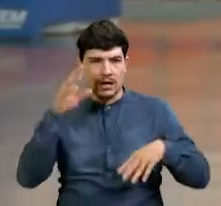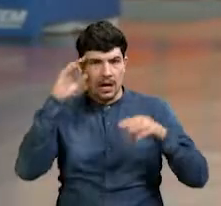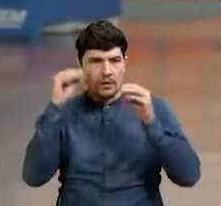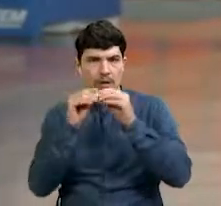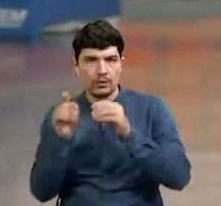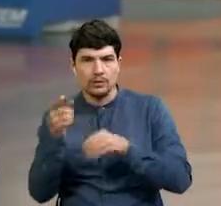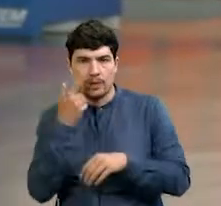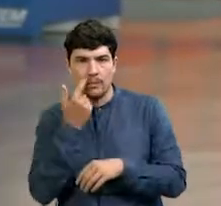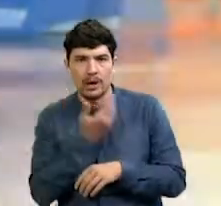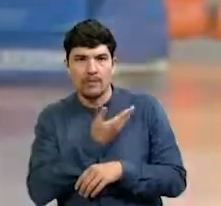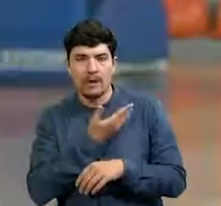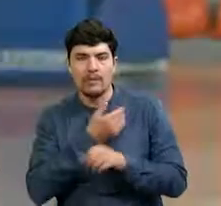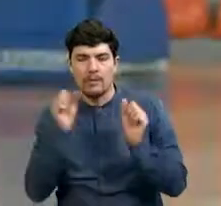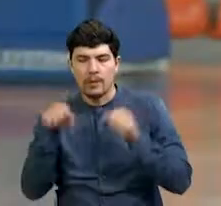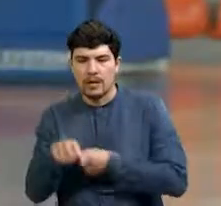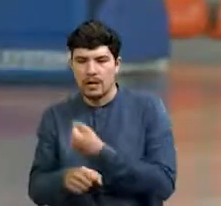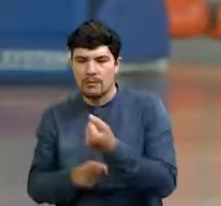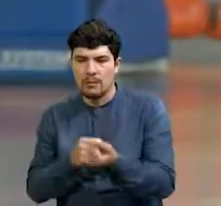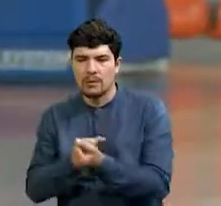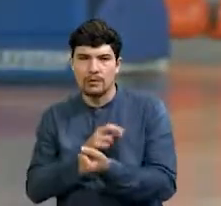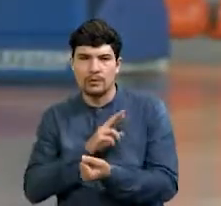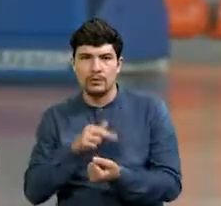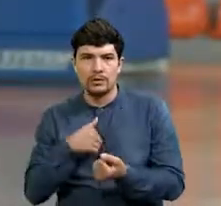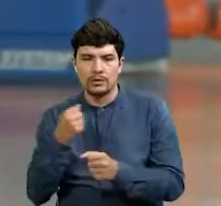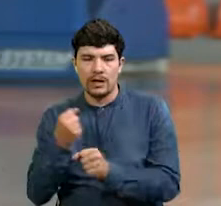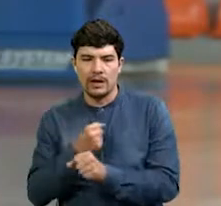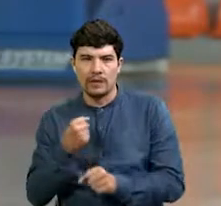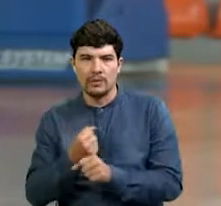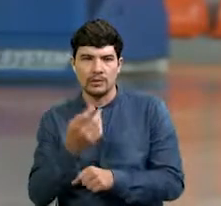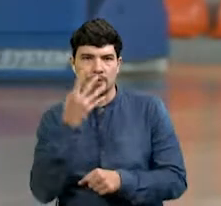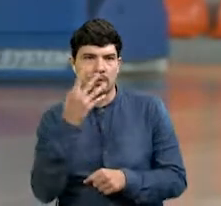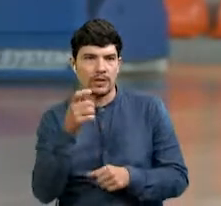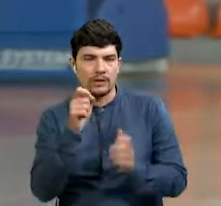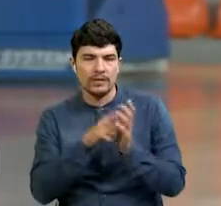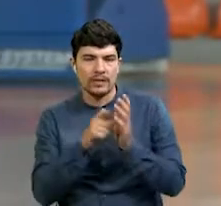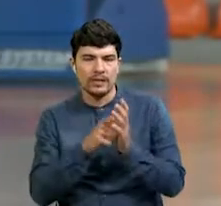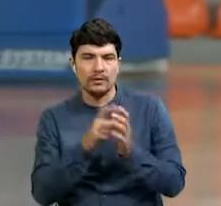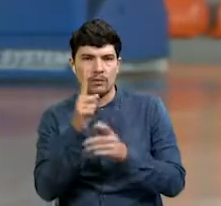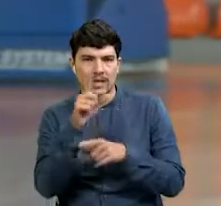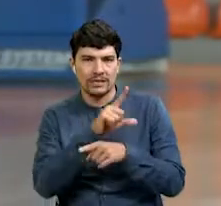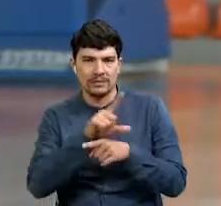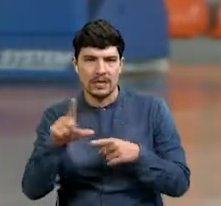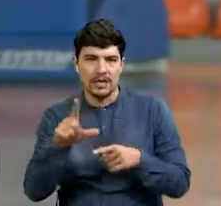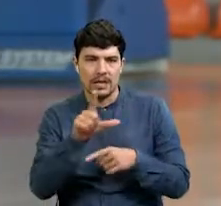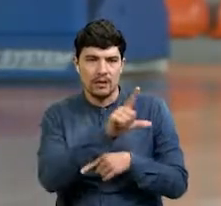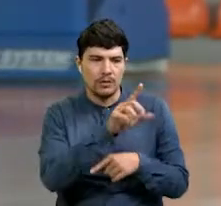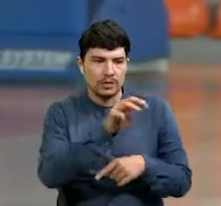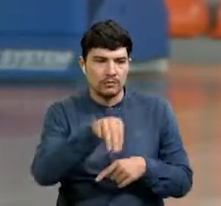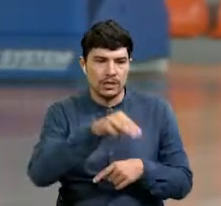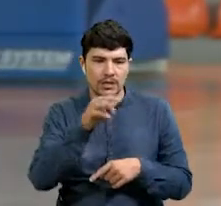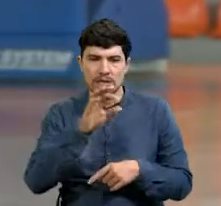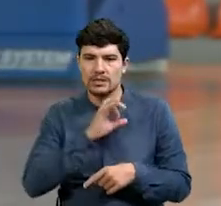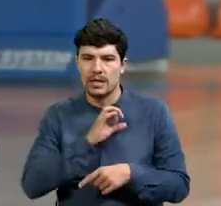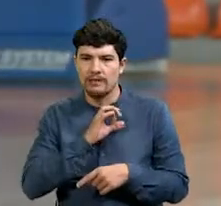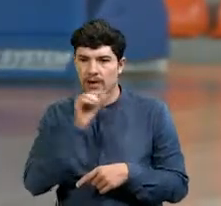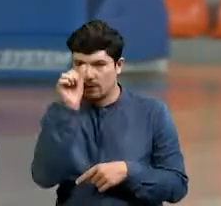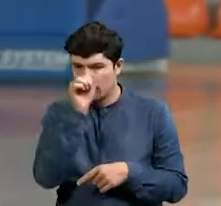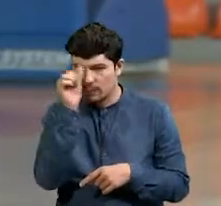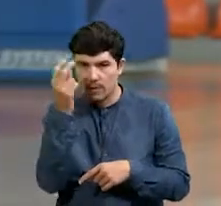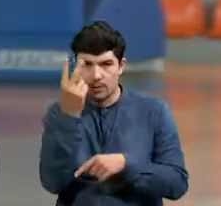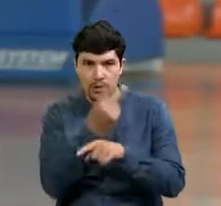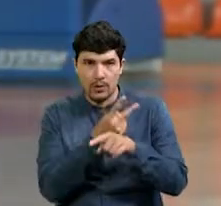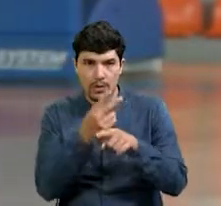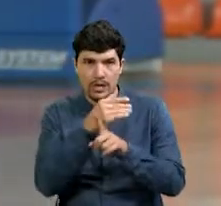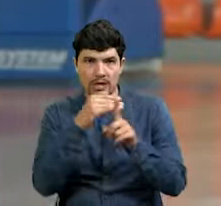pues es uno de los aliados para venir nosotros a más frecuencia cuatro trabajos cuatro veces la semana lunes y miércoles y sábado y domingo de 2 horas y